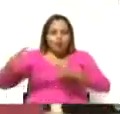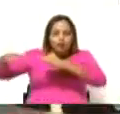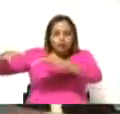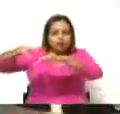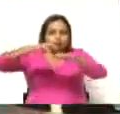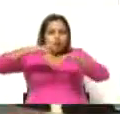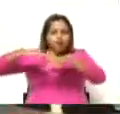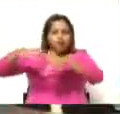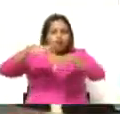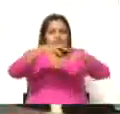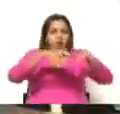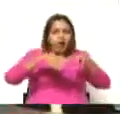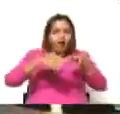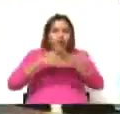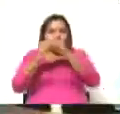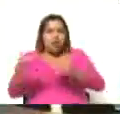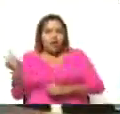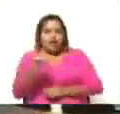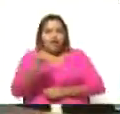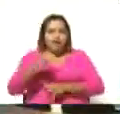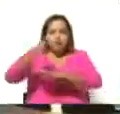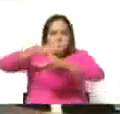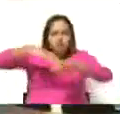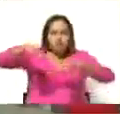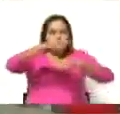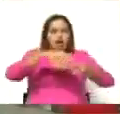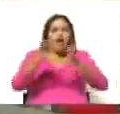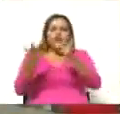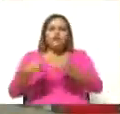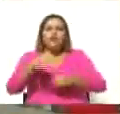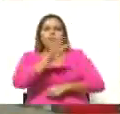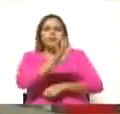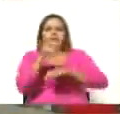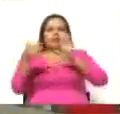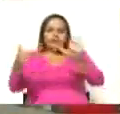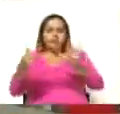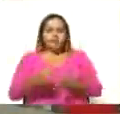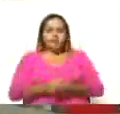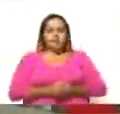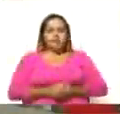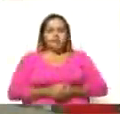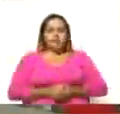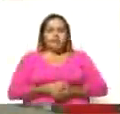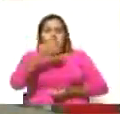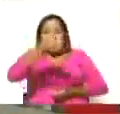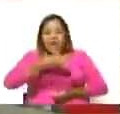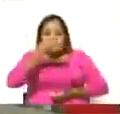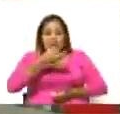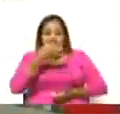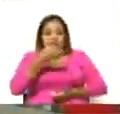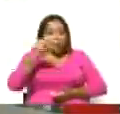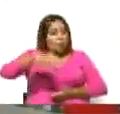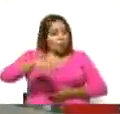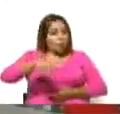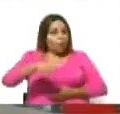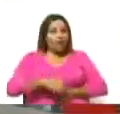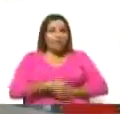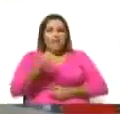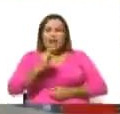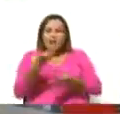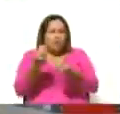través del territorio nacional de la onda tropical número 46. Y durante la tarde hemos tenido